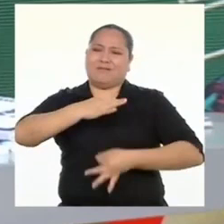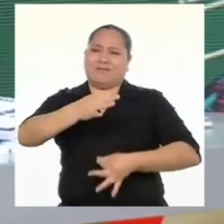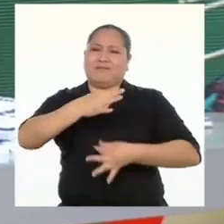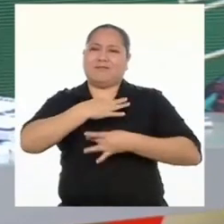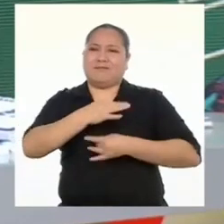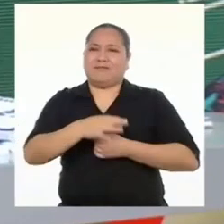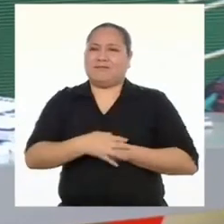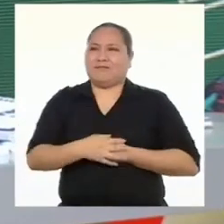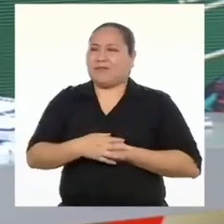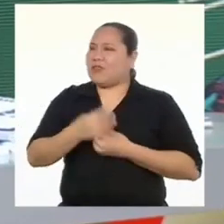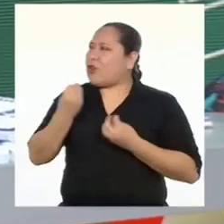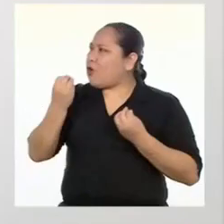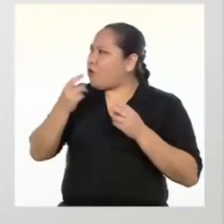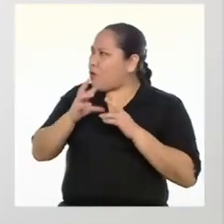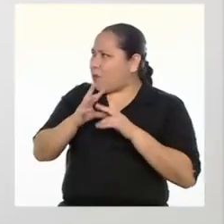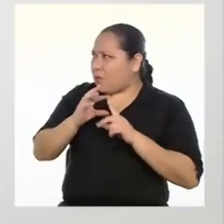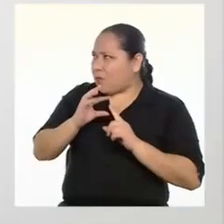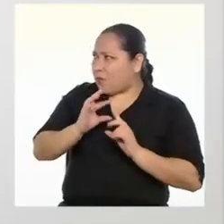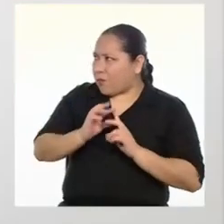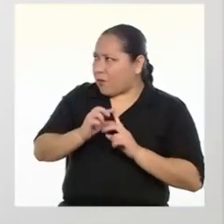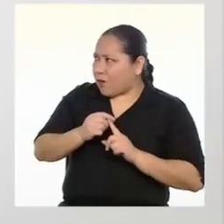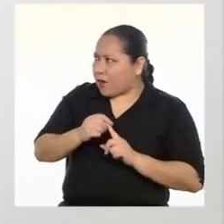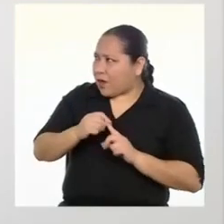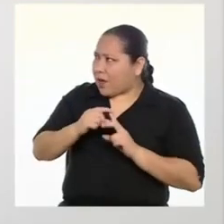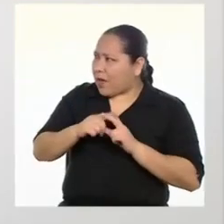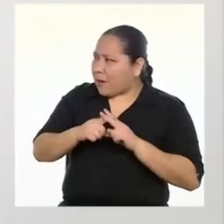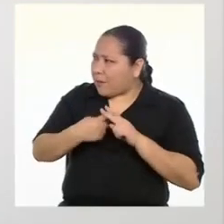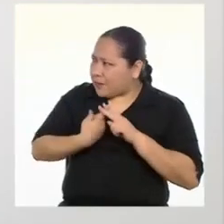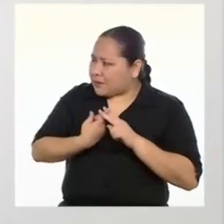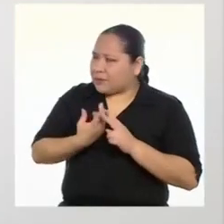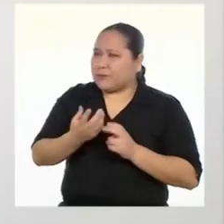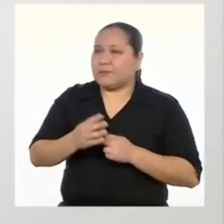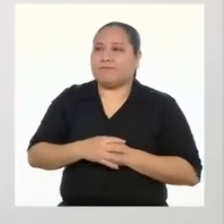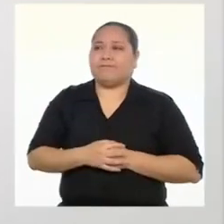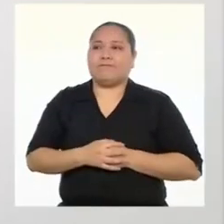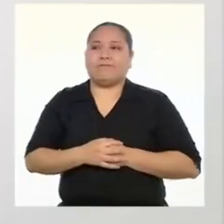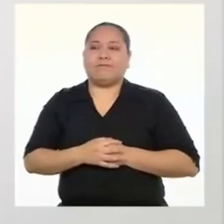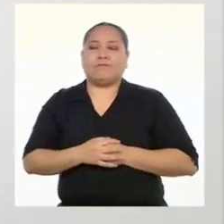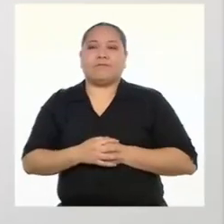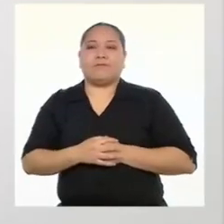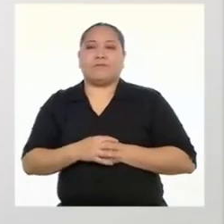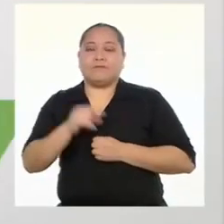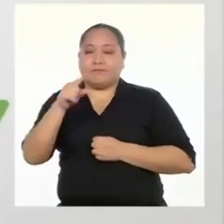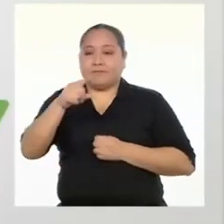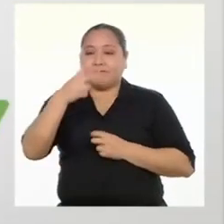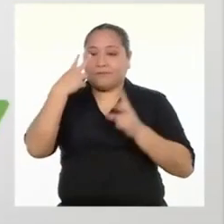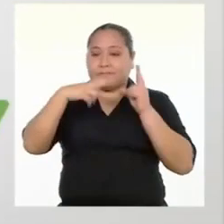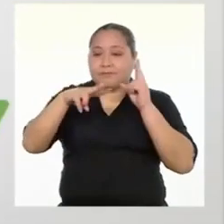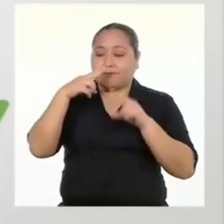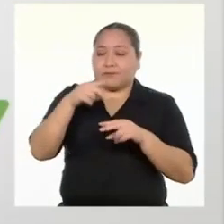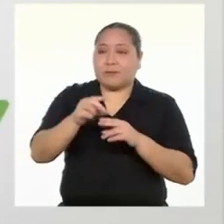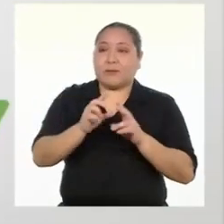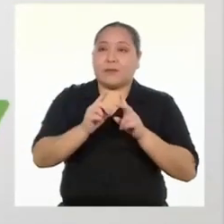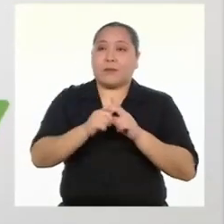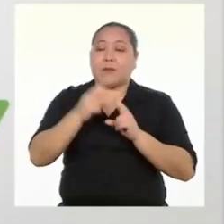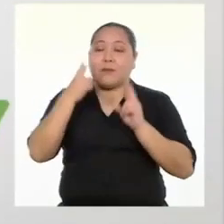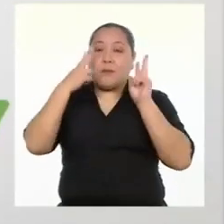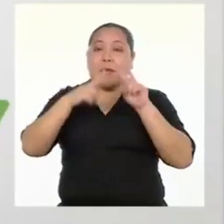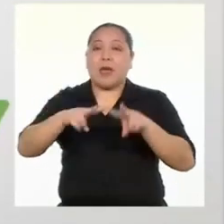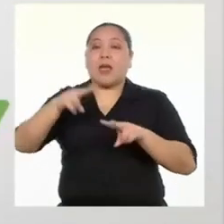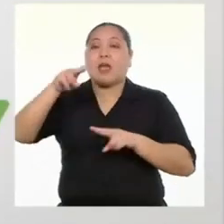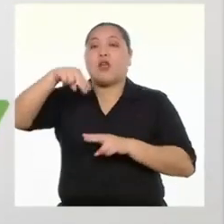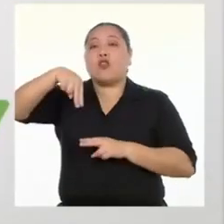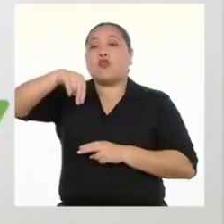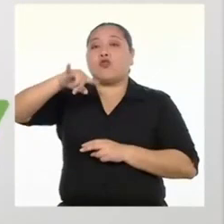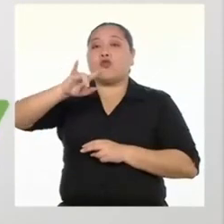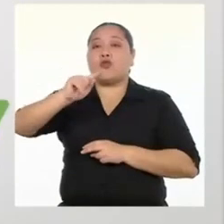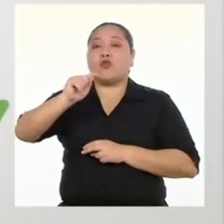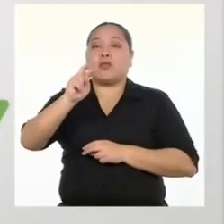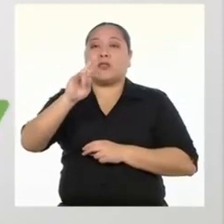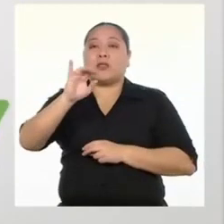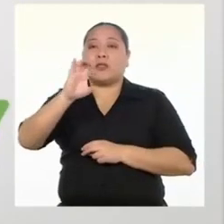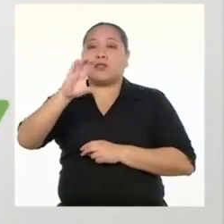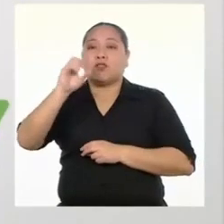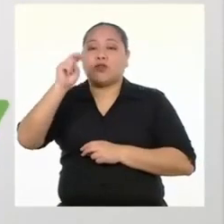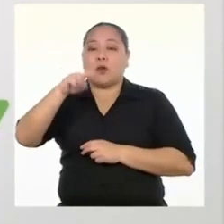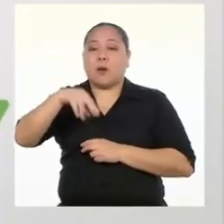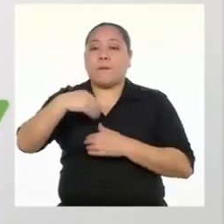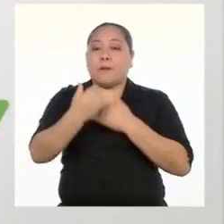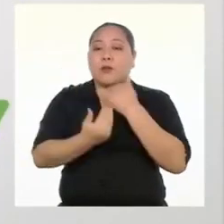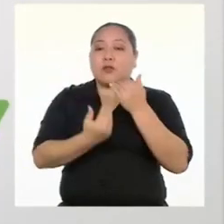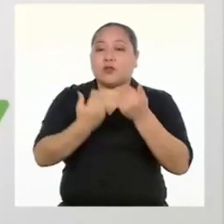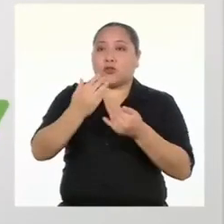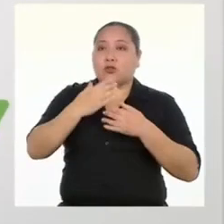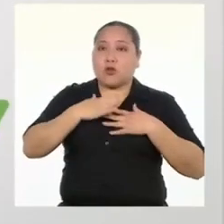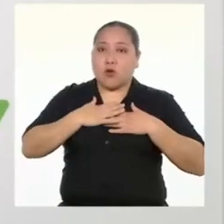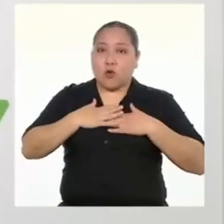interesante. ¿Cómo empezamos? Bueno, Yanira, primero deberíamos reconocer que la nutrición es el conjunto de procesos que